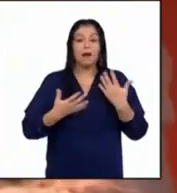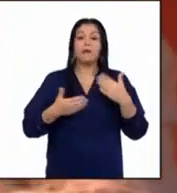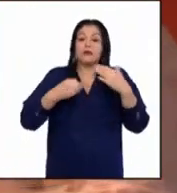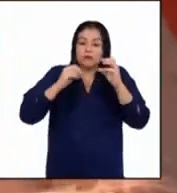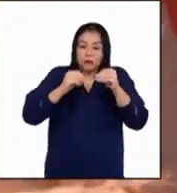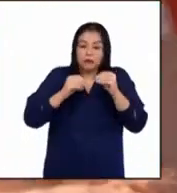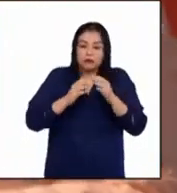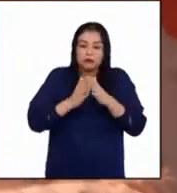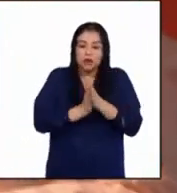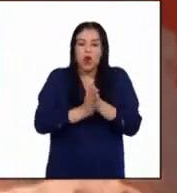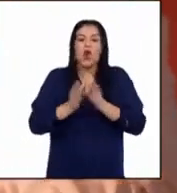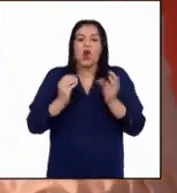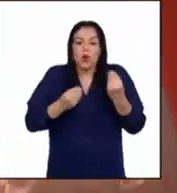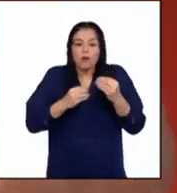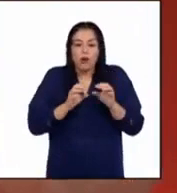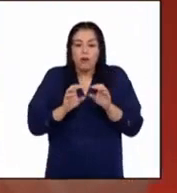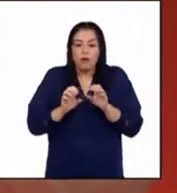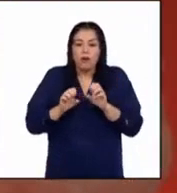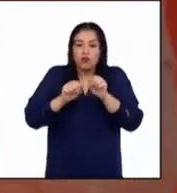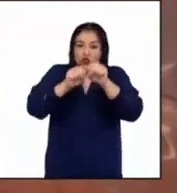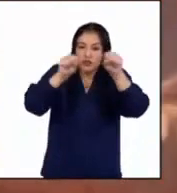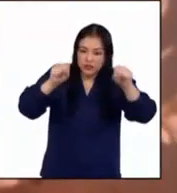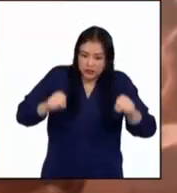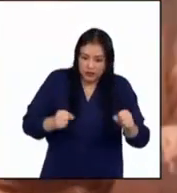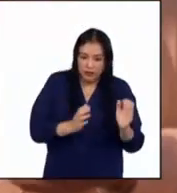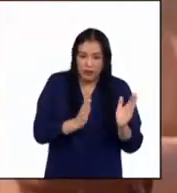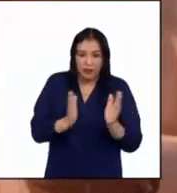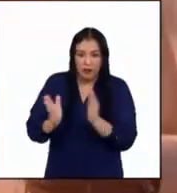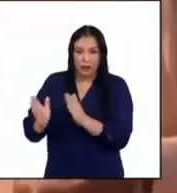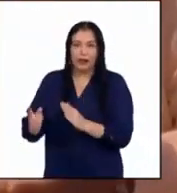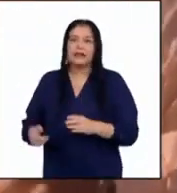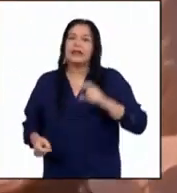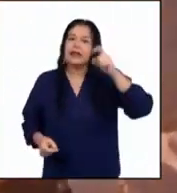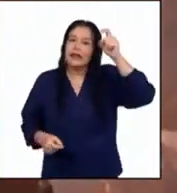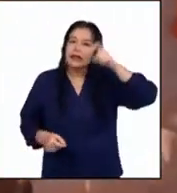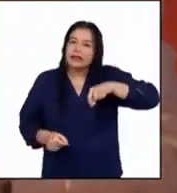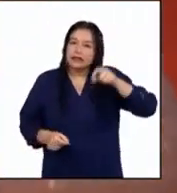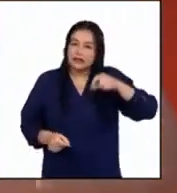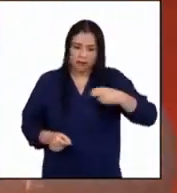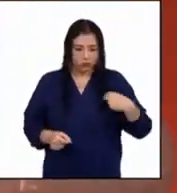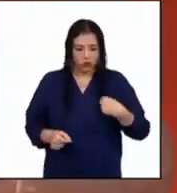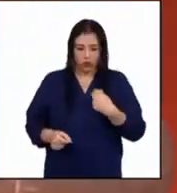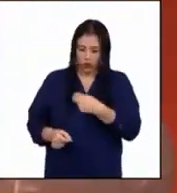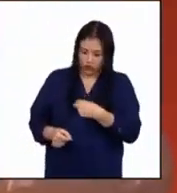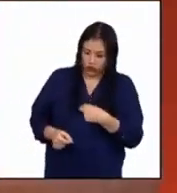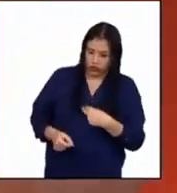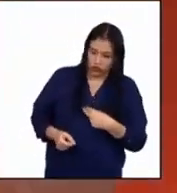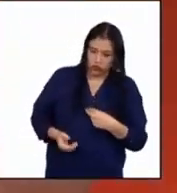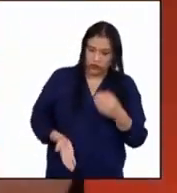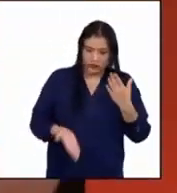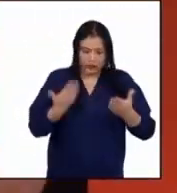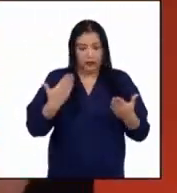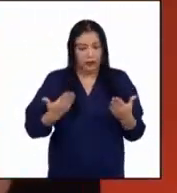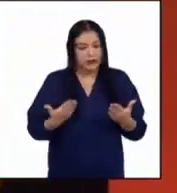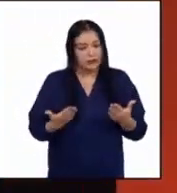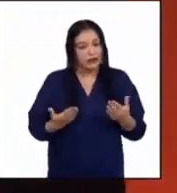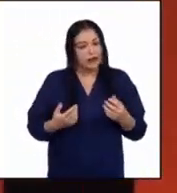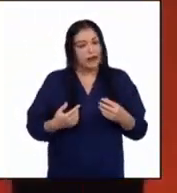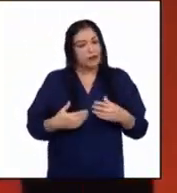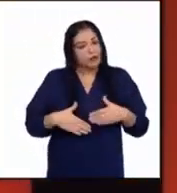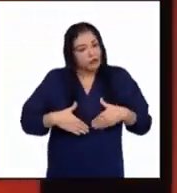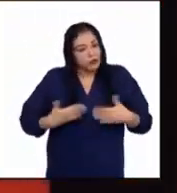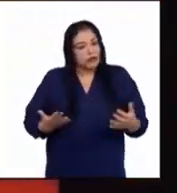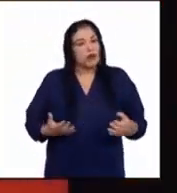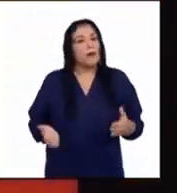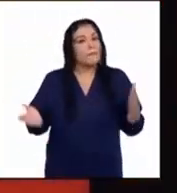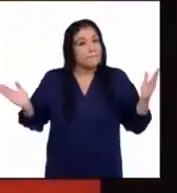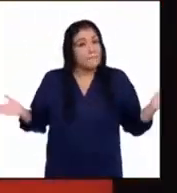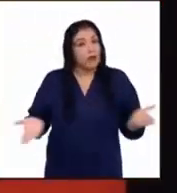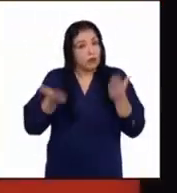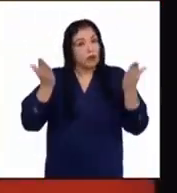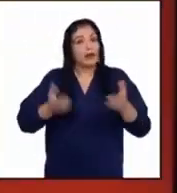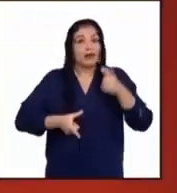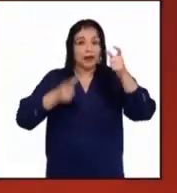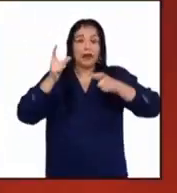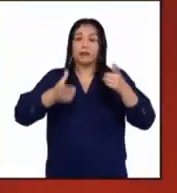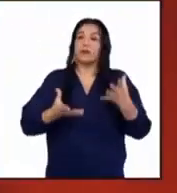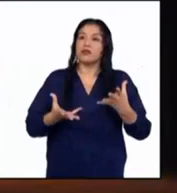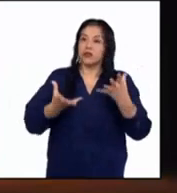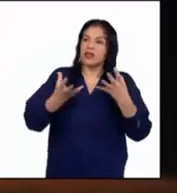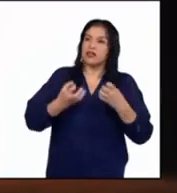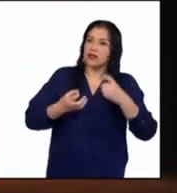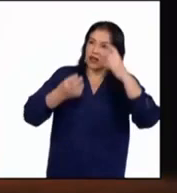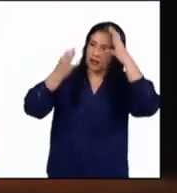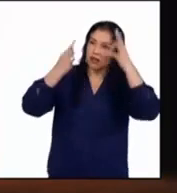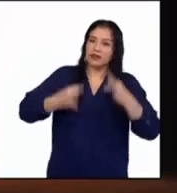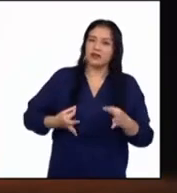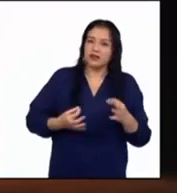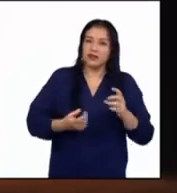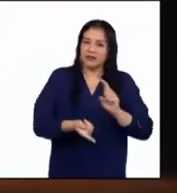sistemático. Y entonces dijimos, algo debemos haber hecho para promover que las personas estén tomando este tipo de decisiones con sus